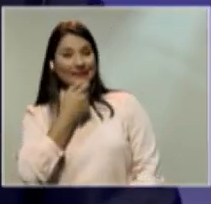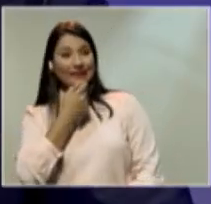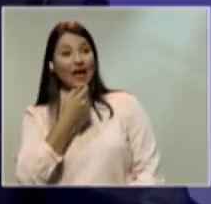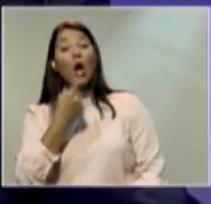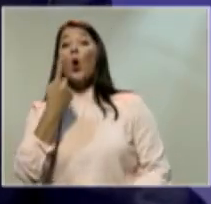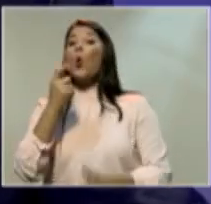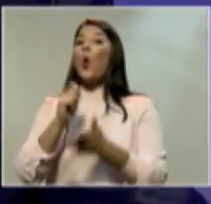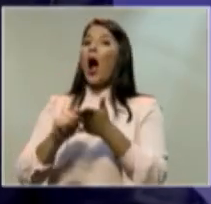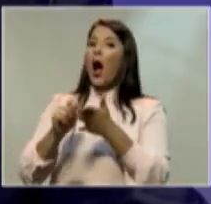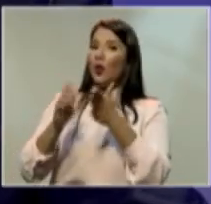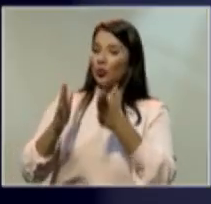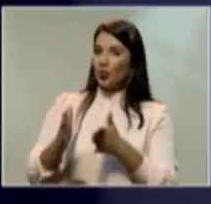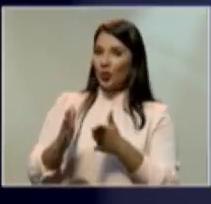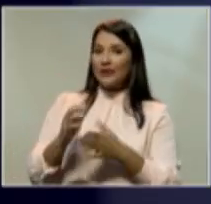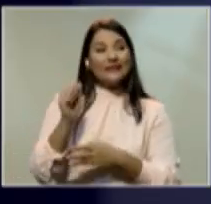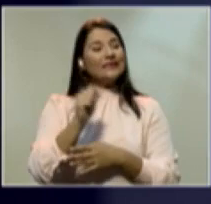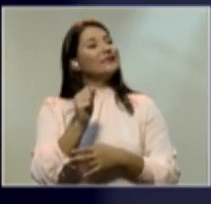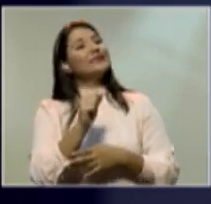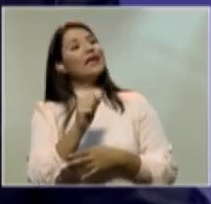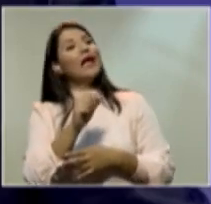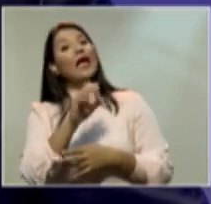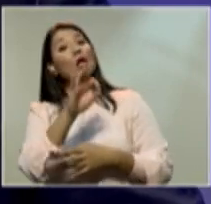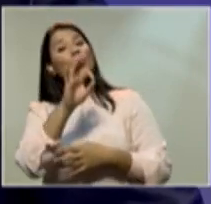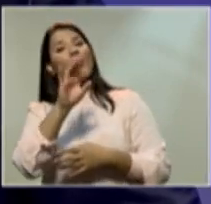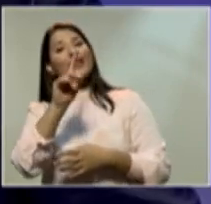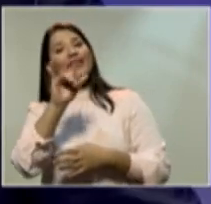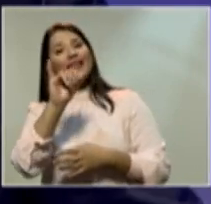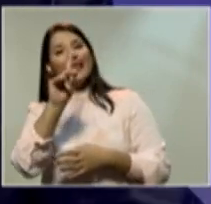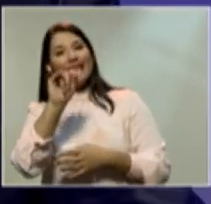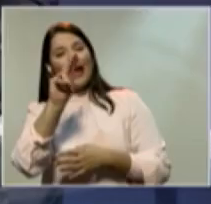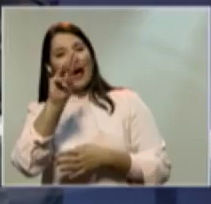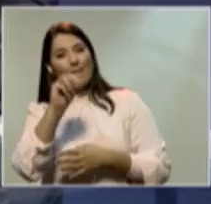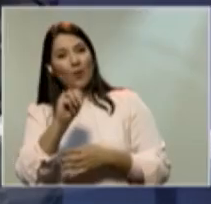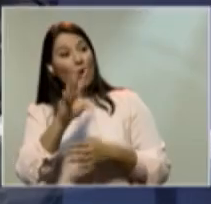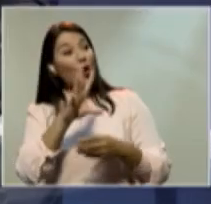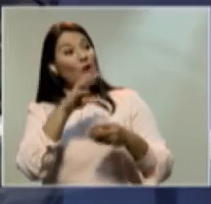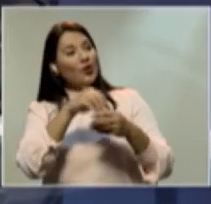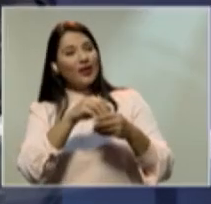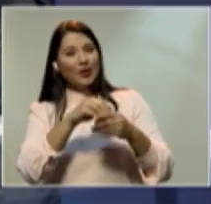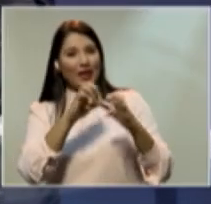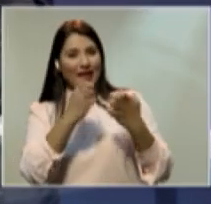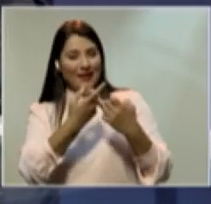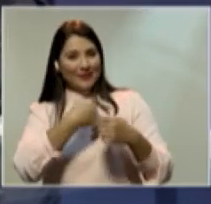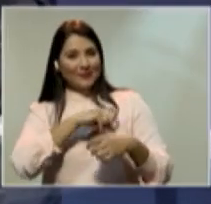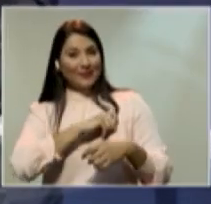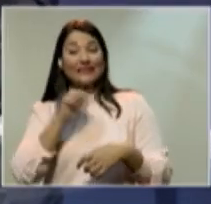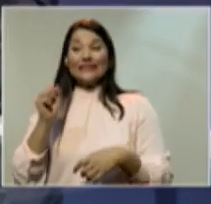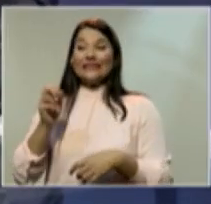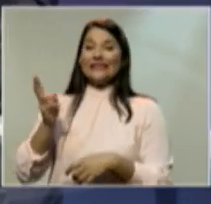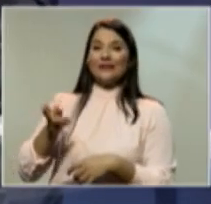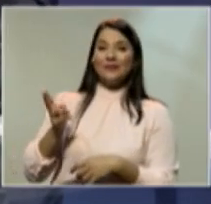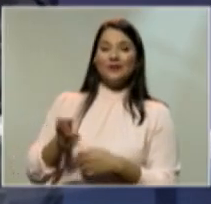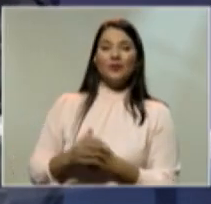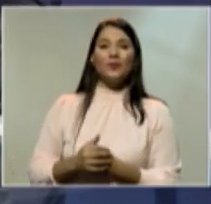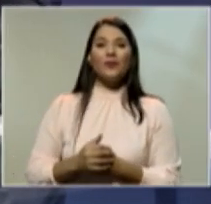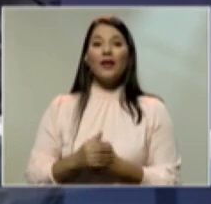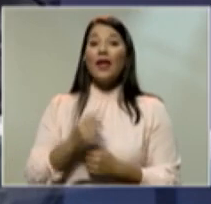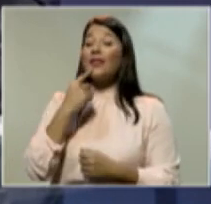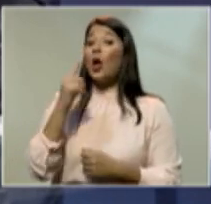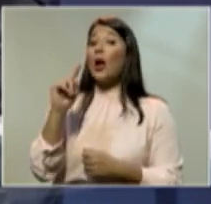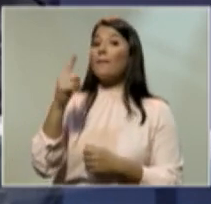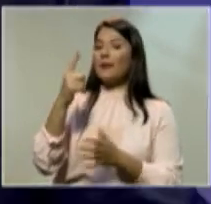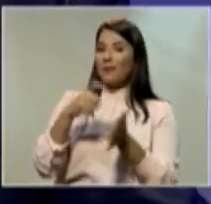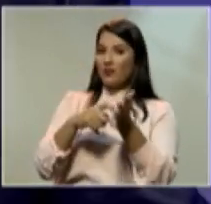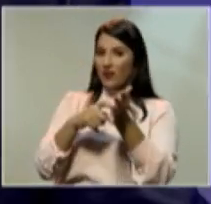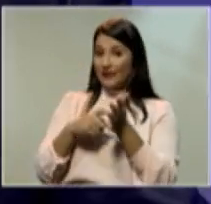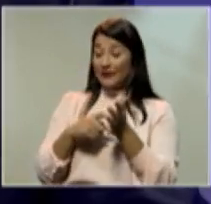autor que seguramente... Era el 9 del Dínamo, sí. El 9 de la selección española. Exactamente, el mismo. Que el primer